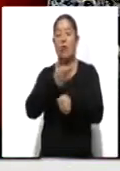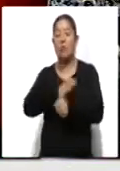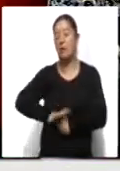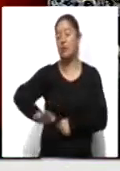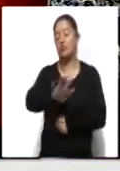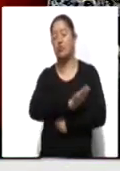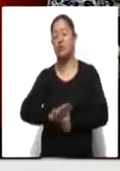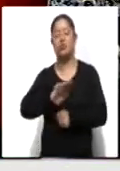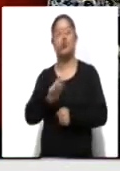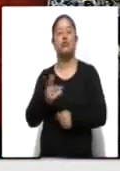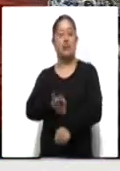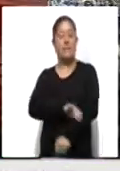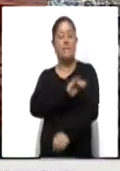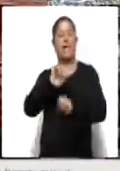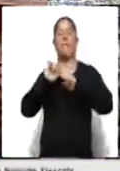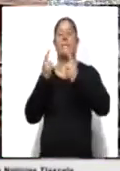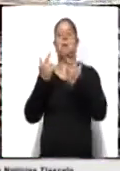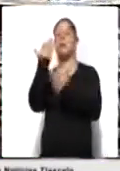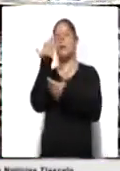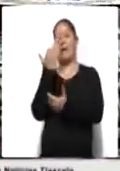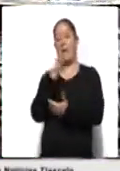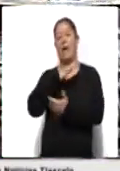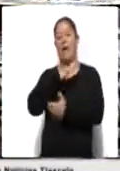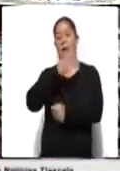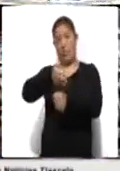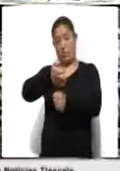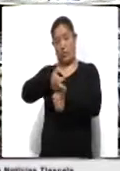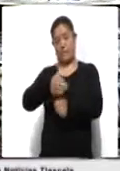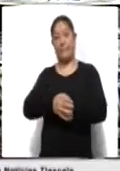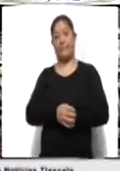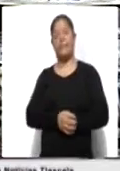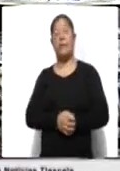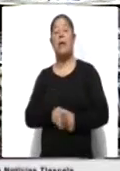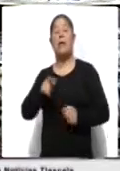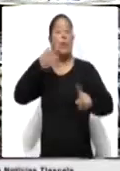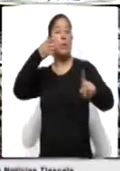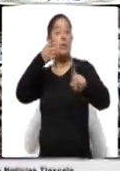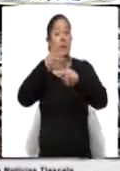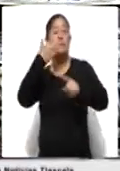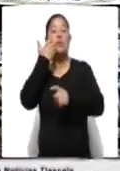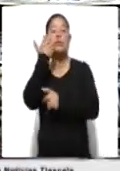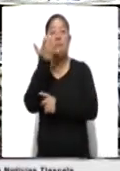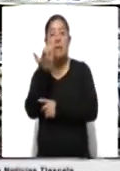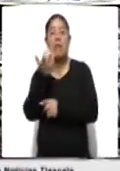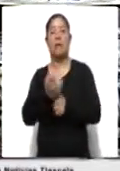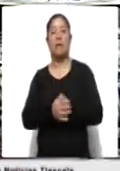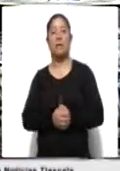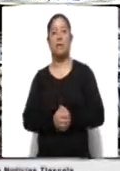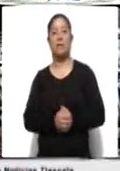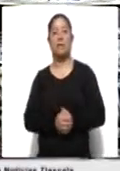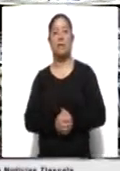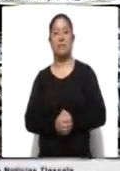que vivimos actualmente. Su objetivo contempla reducir el impacto ambiental